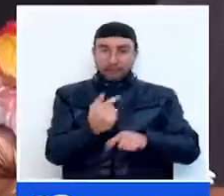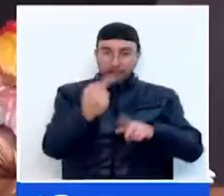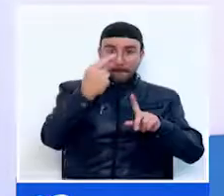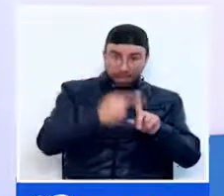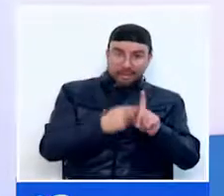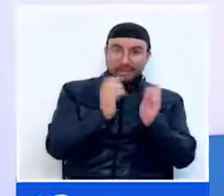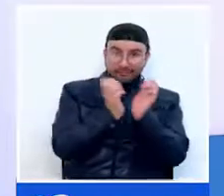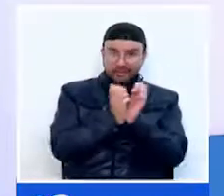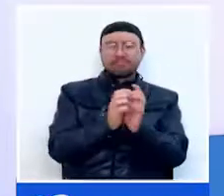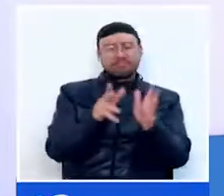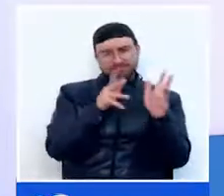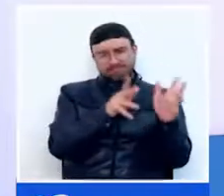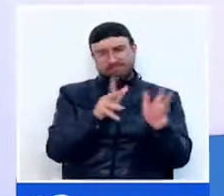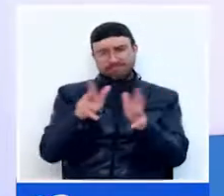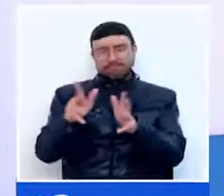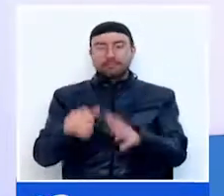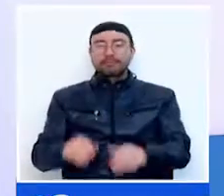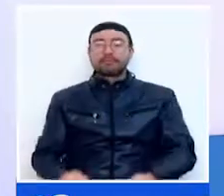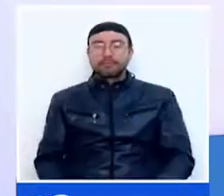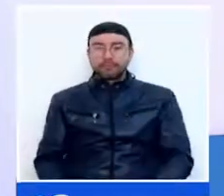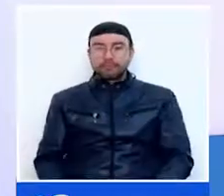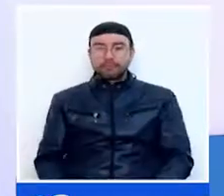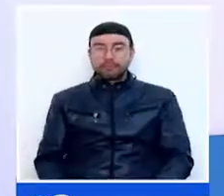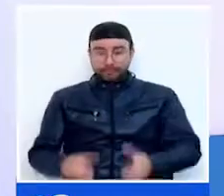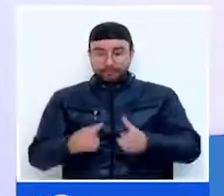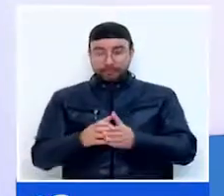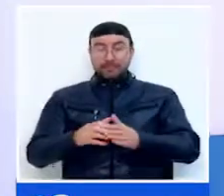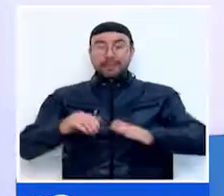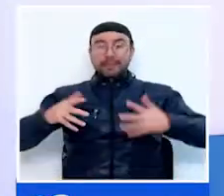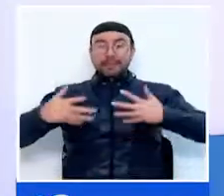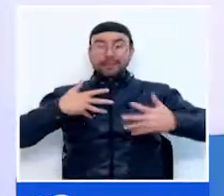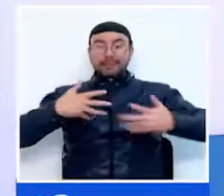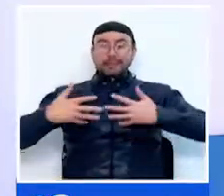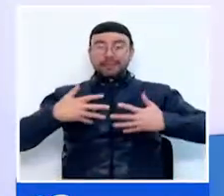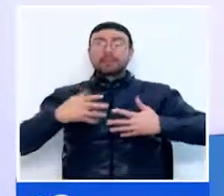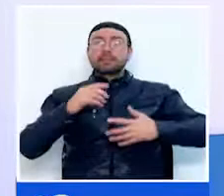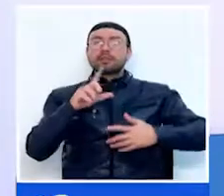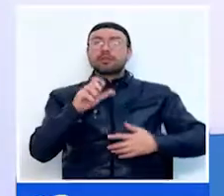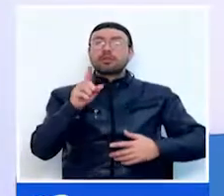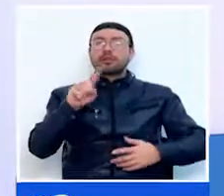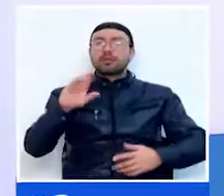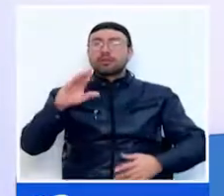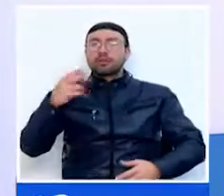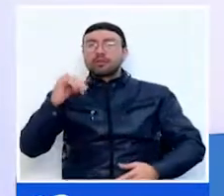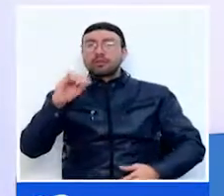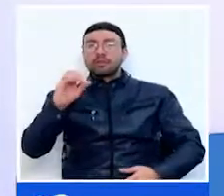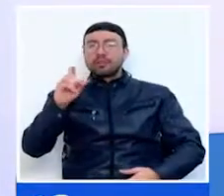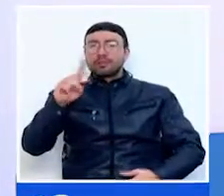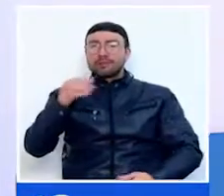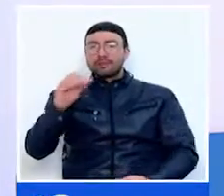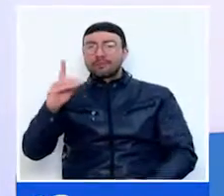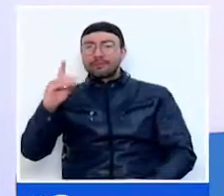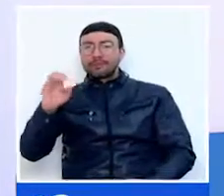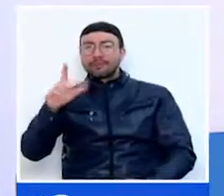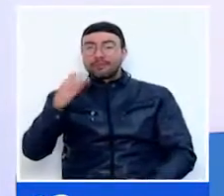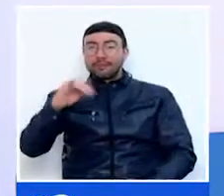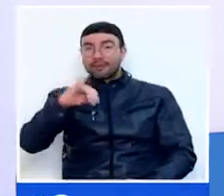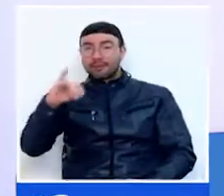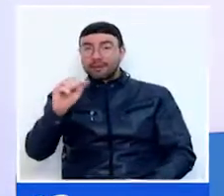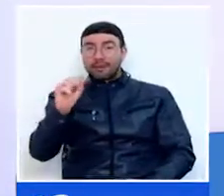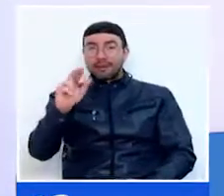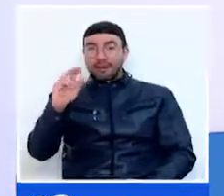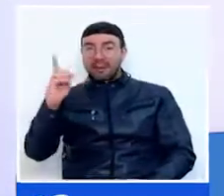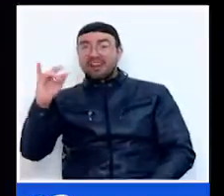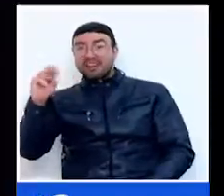mayo. Los chicos del jardín vuelven a escena mañana con la obra de teatro Polvo en su teatro al aire